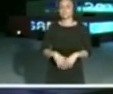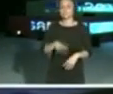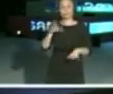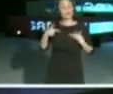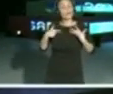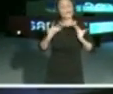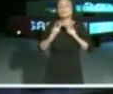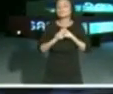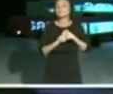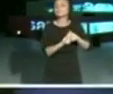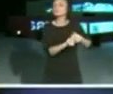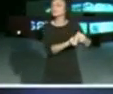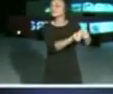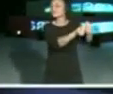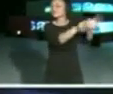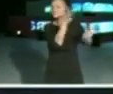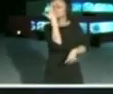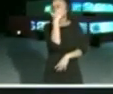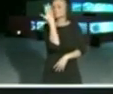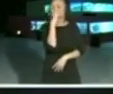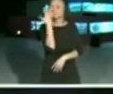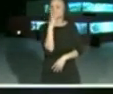y junto